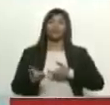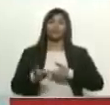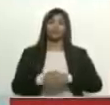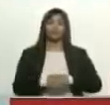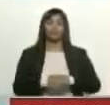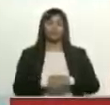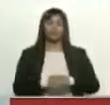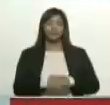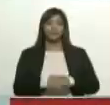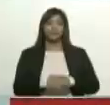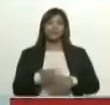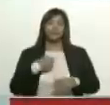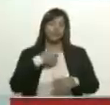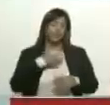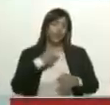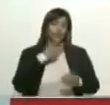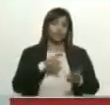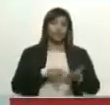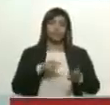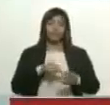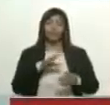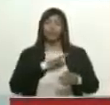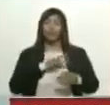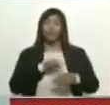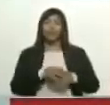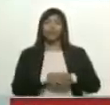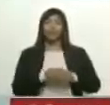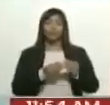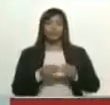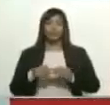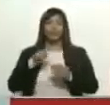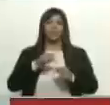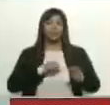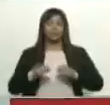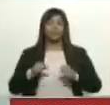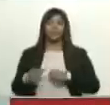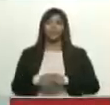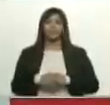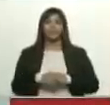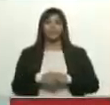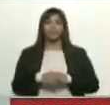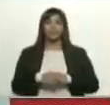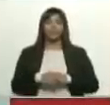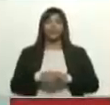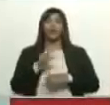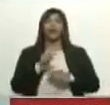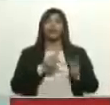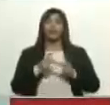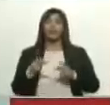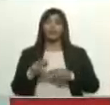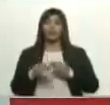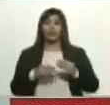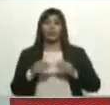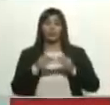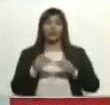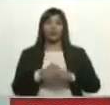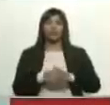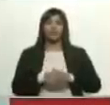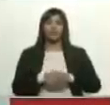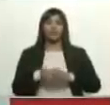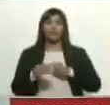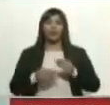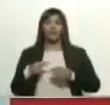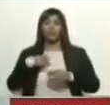FAL. Intentaban dentro de sus planes realizar esta acción. Con esto planificaban igualmente realizar actos